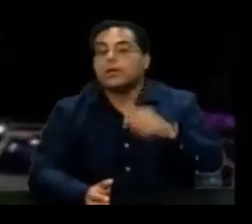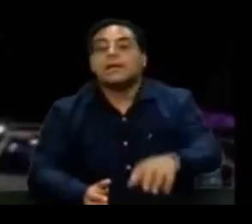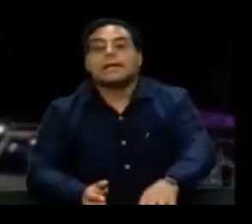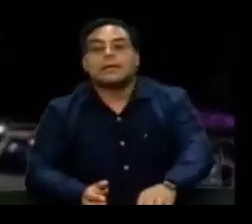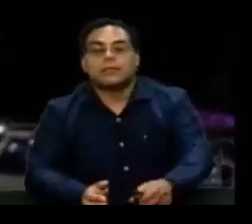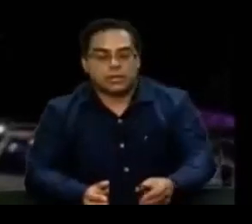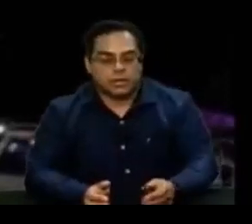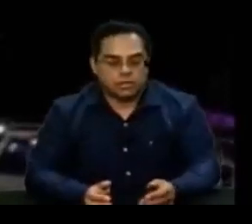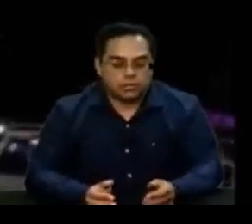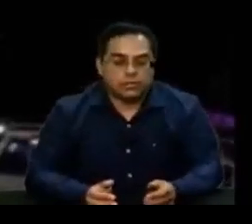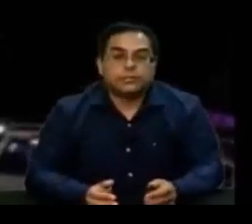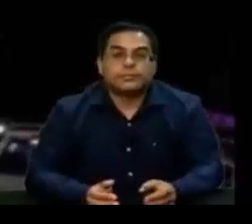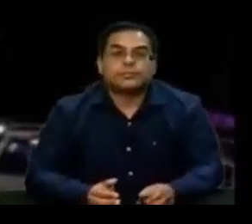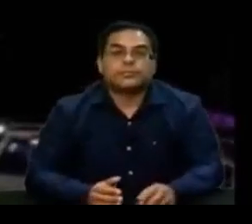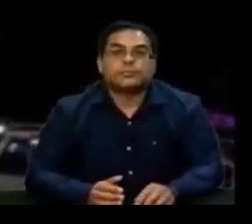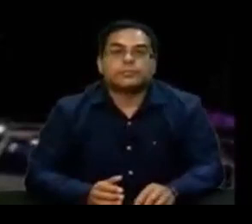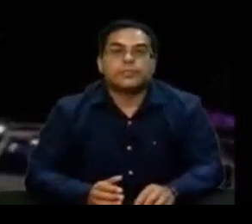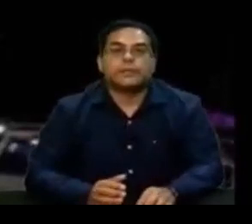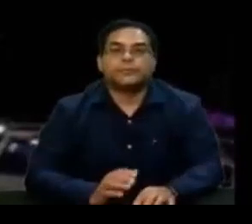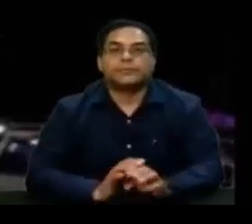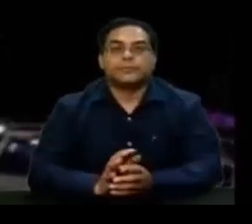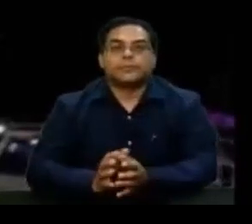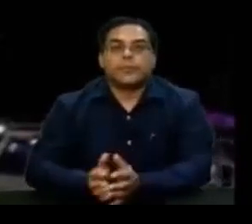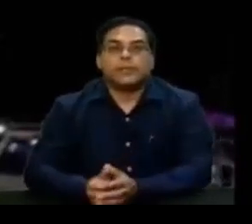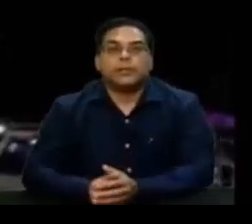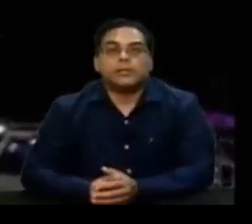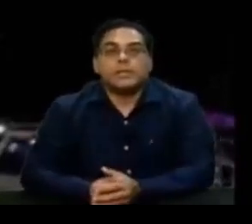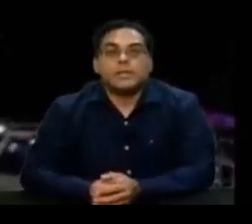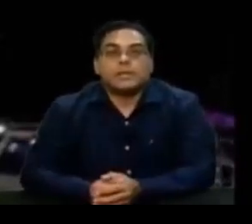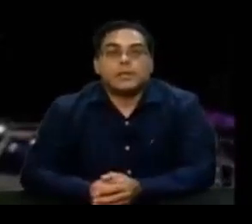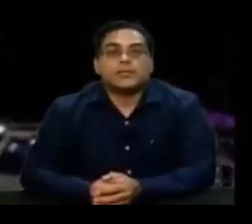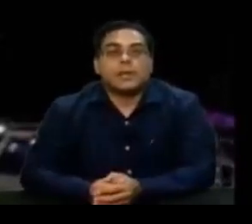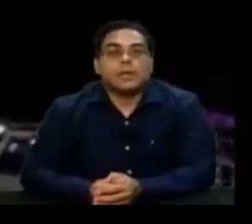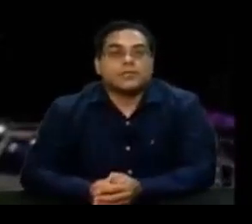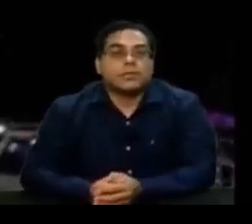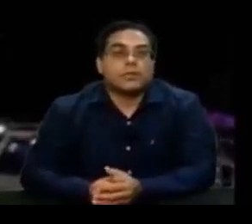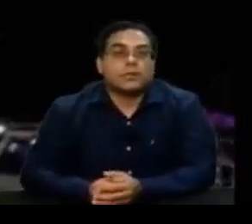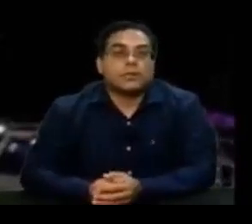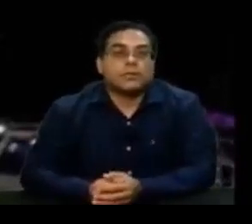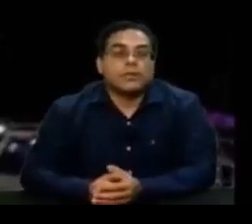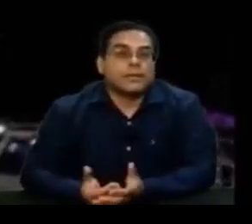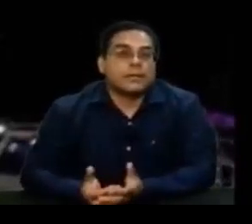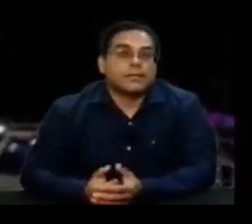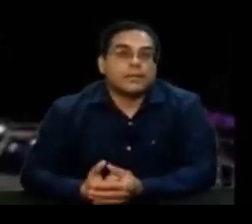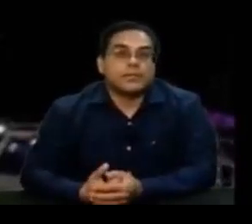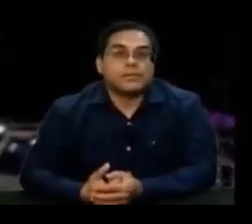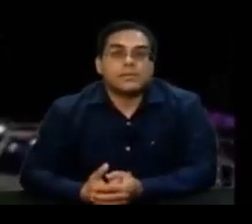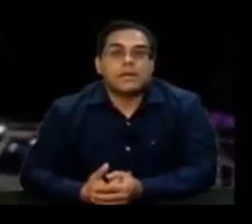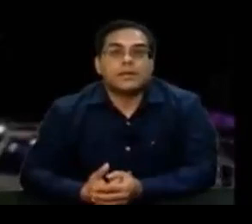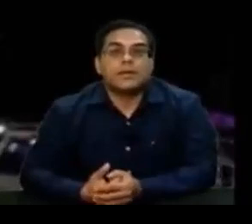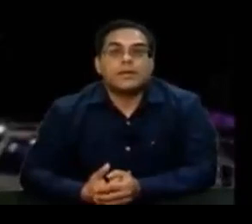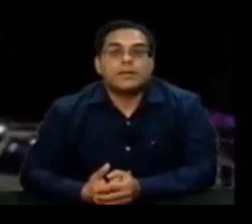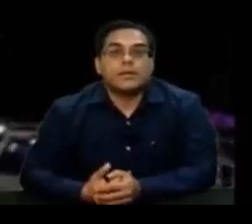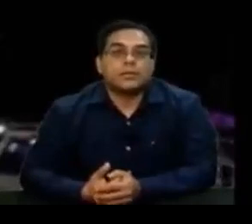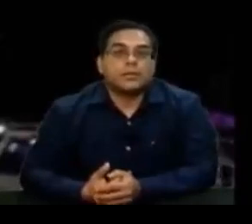medio quirúrgico. Bien, entonces sabemos que esto está representado en este